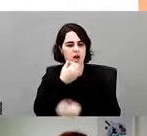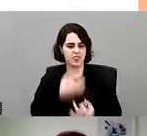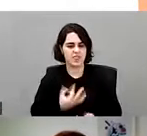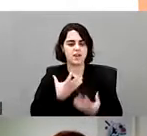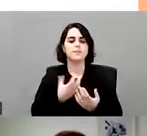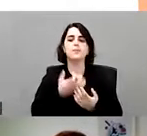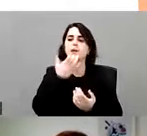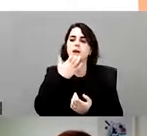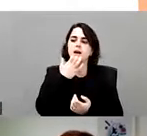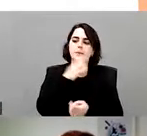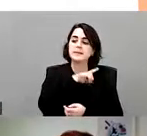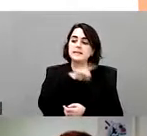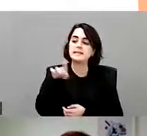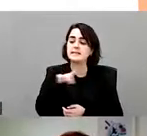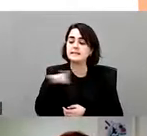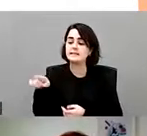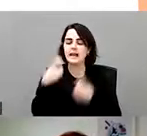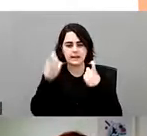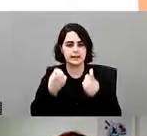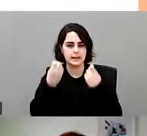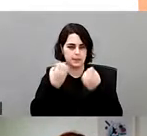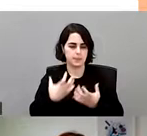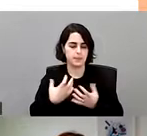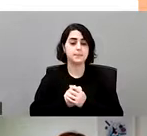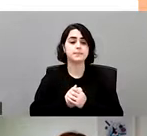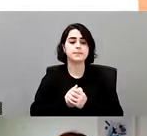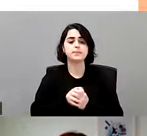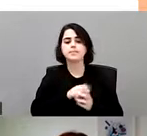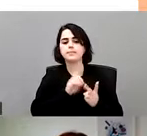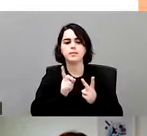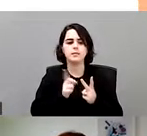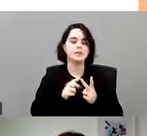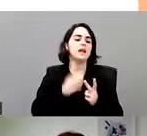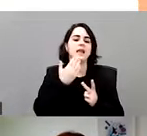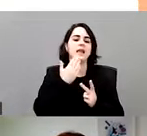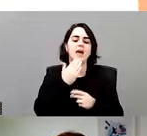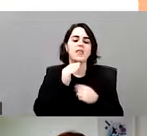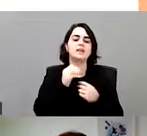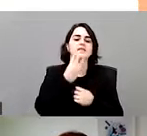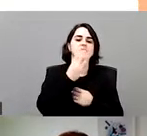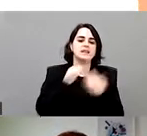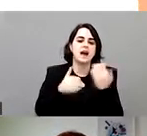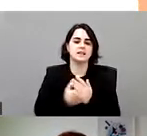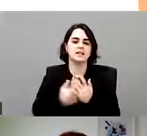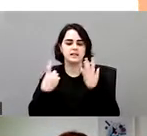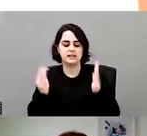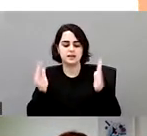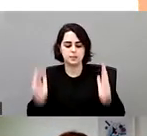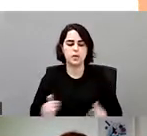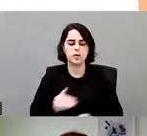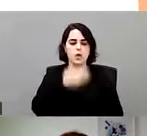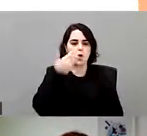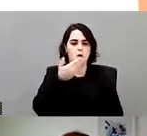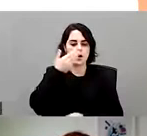cosas señalando con la mano. Luego pasamos a la etapa de 3 a 6 años, cuando comenzó su escolarización en